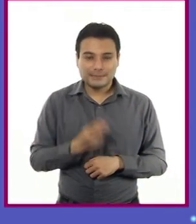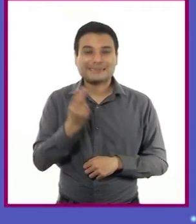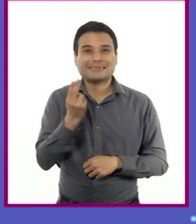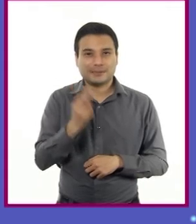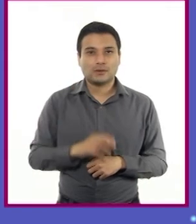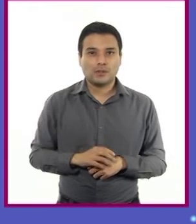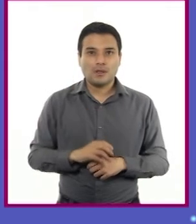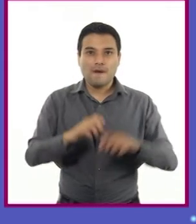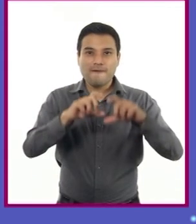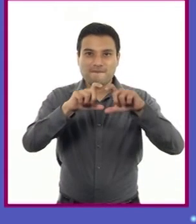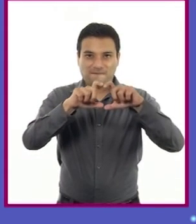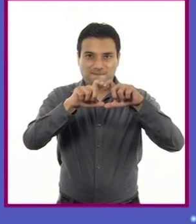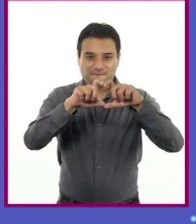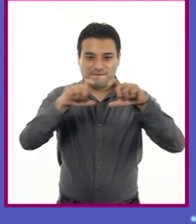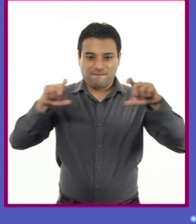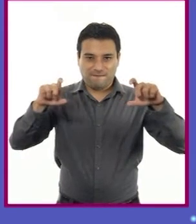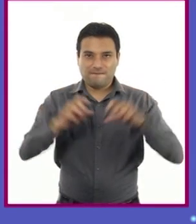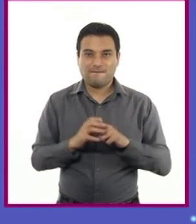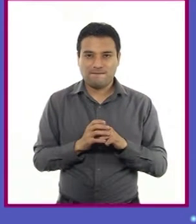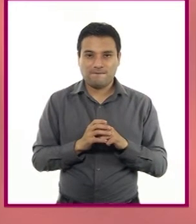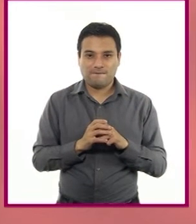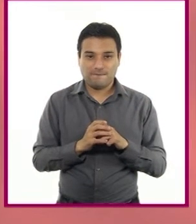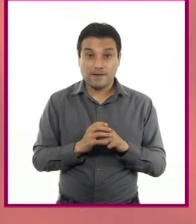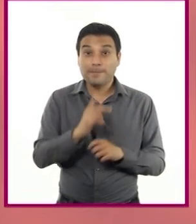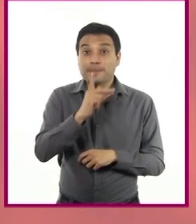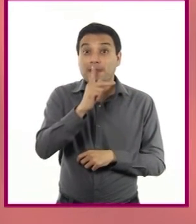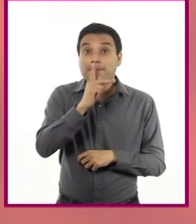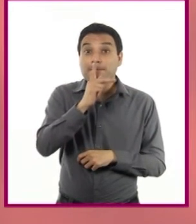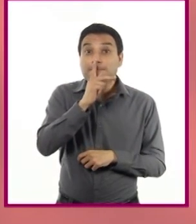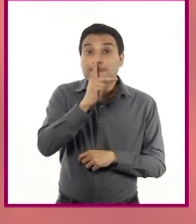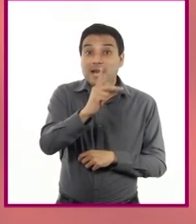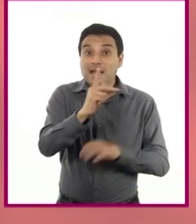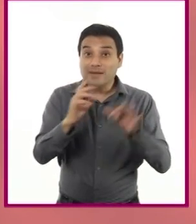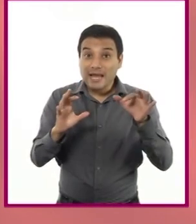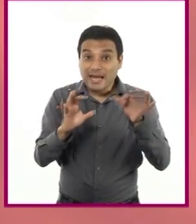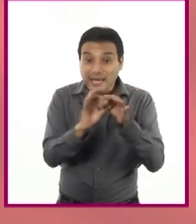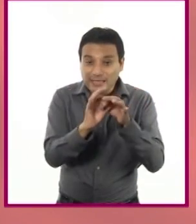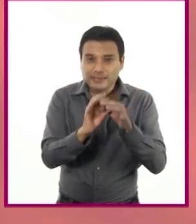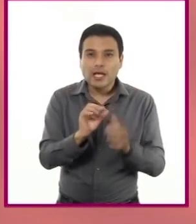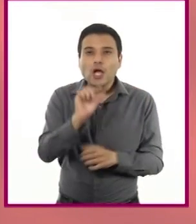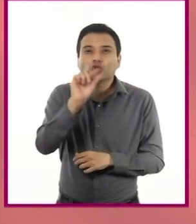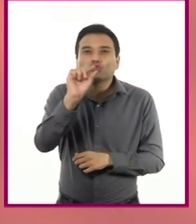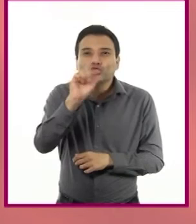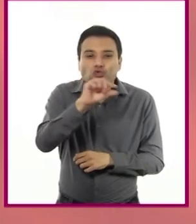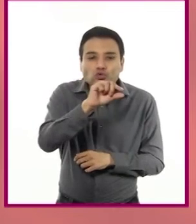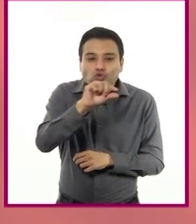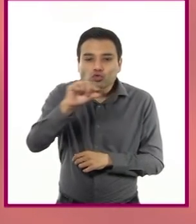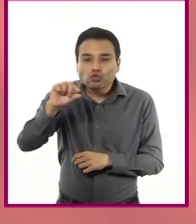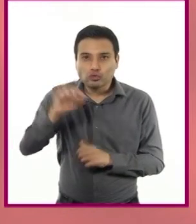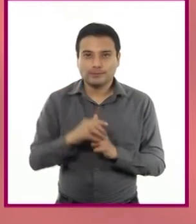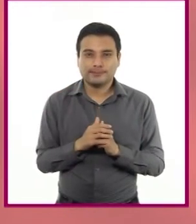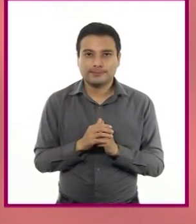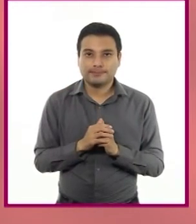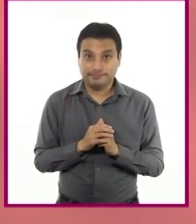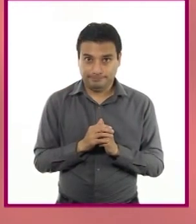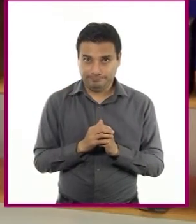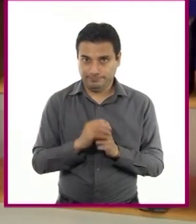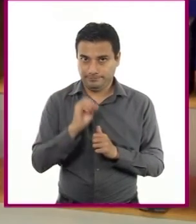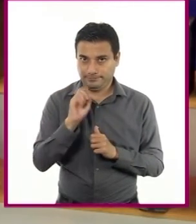letras minúsculas las palabras de enlace. Confío que vayamos a la par porque les tengo un